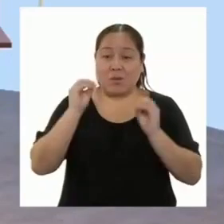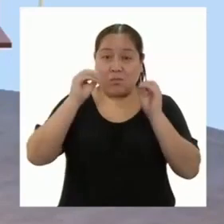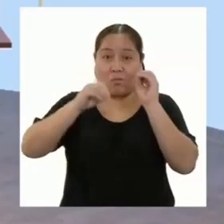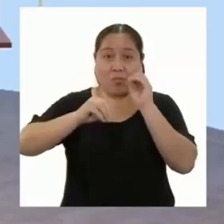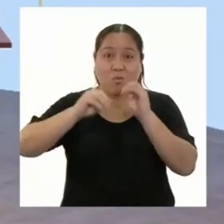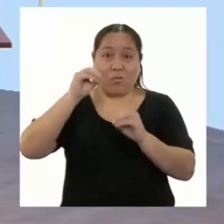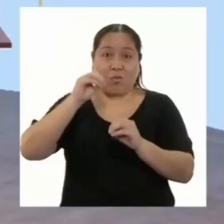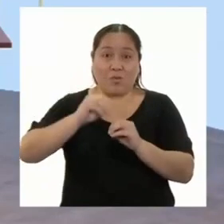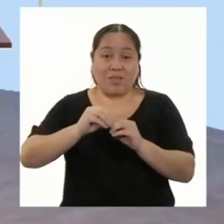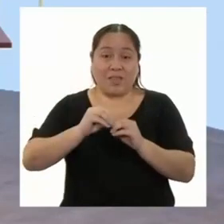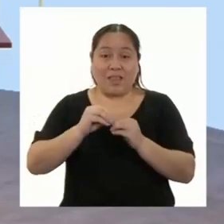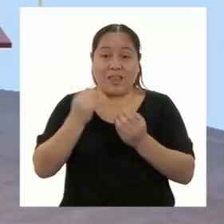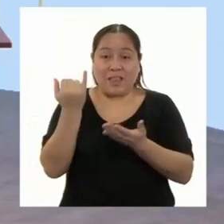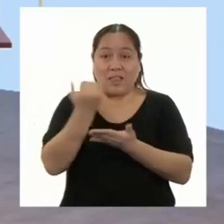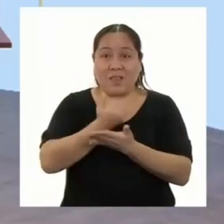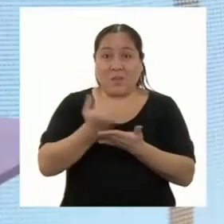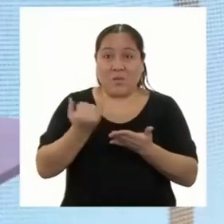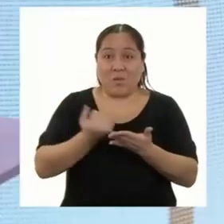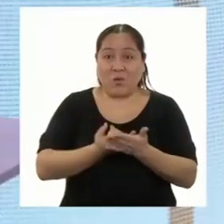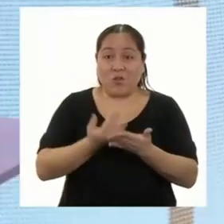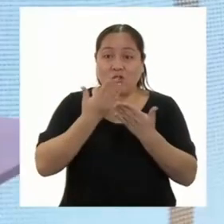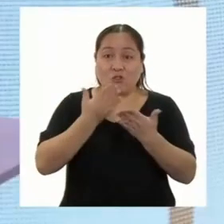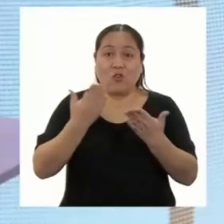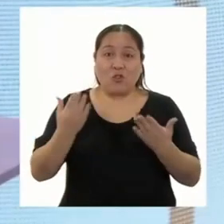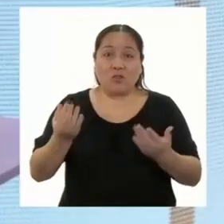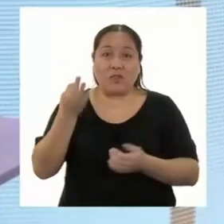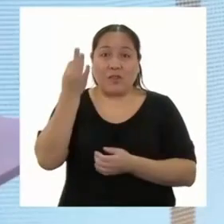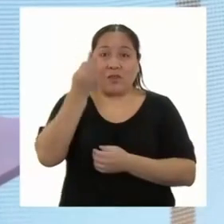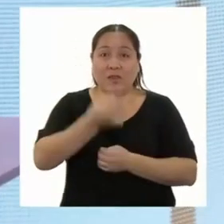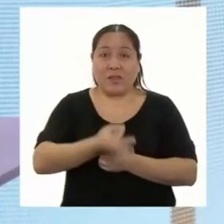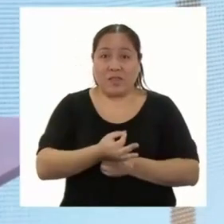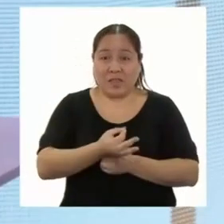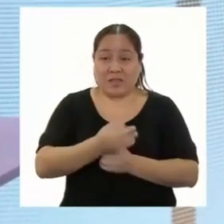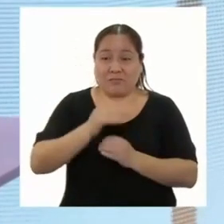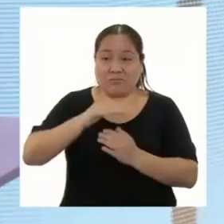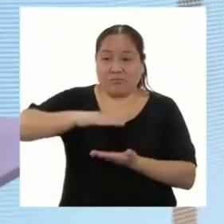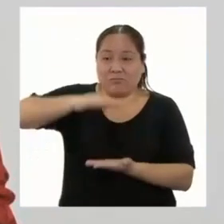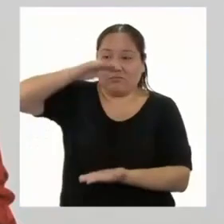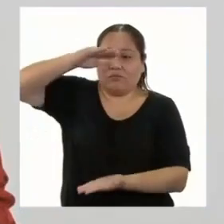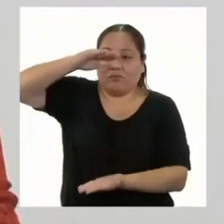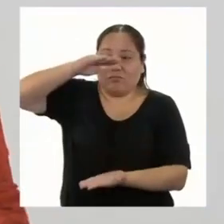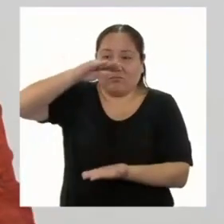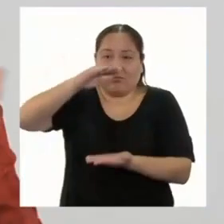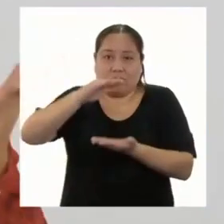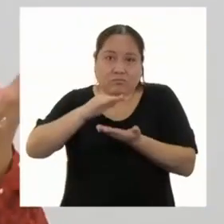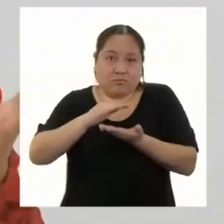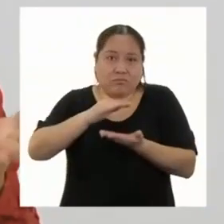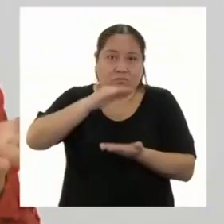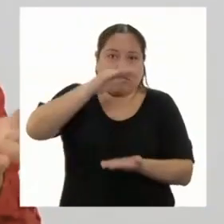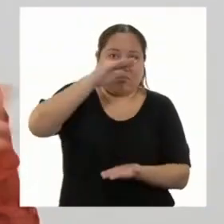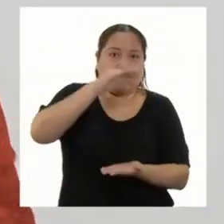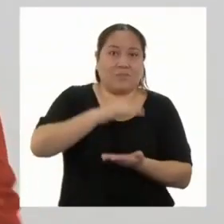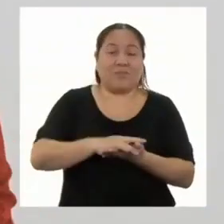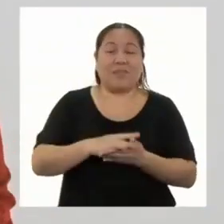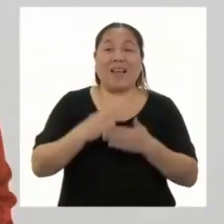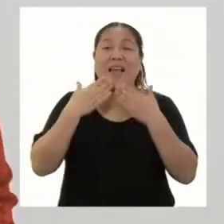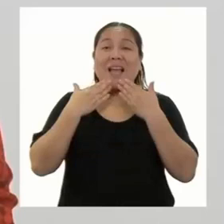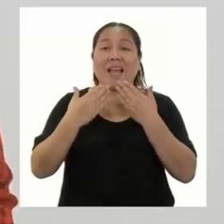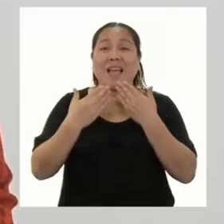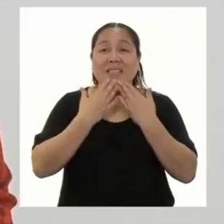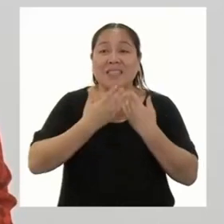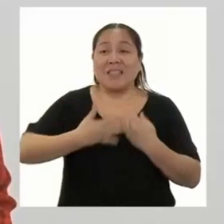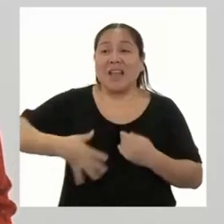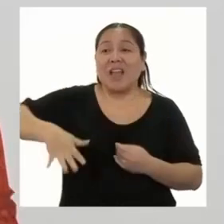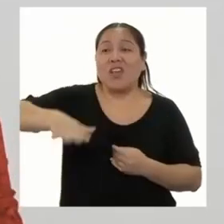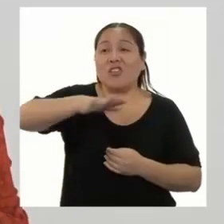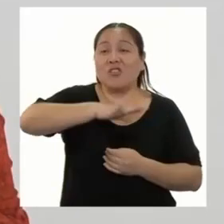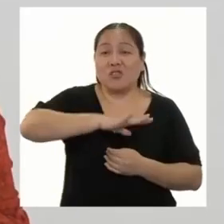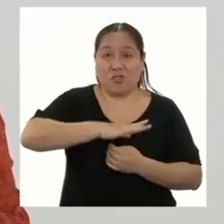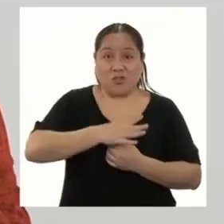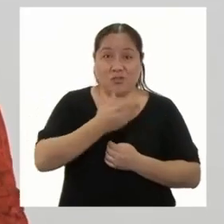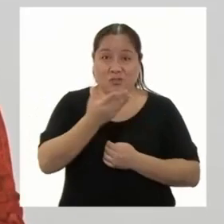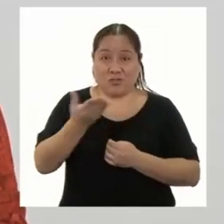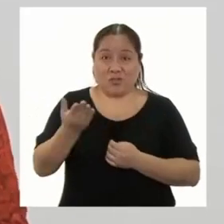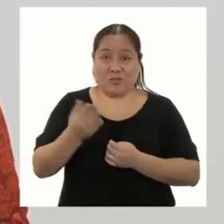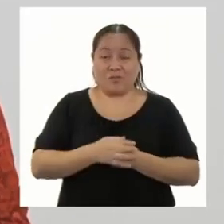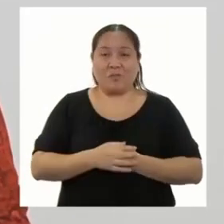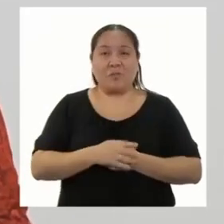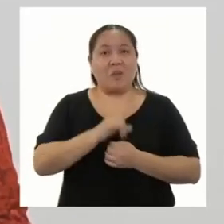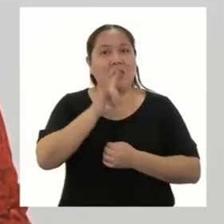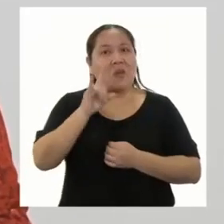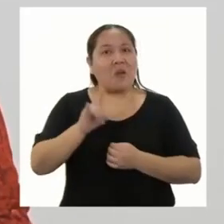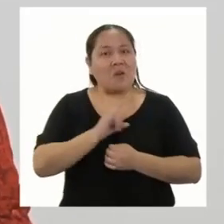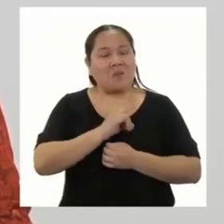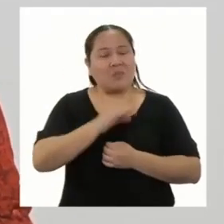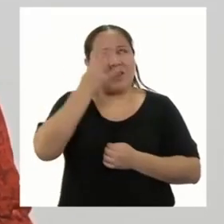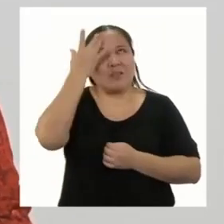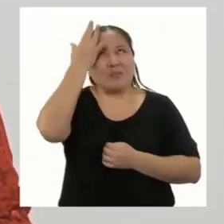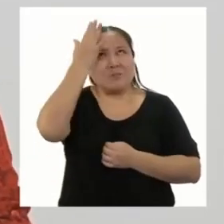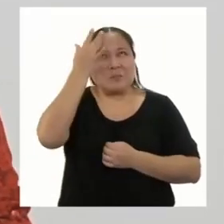reproducir dibujos de objetos reales de manera proporcional. Muchas gracias a todos ustedes por usar tan